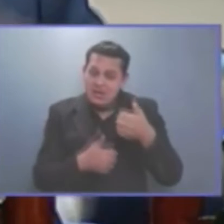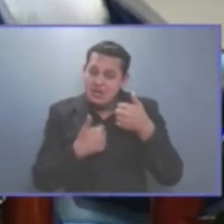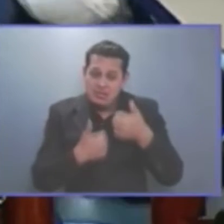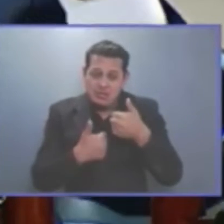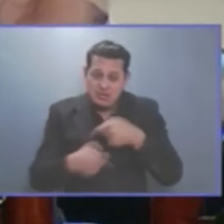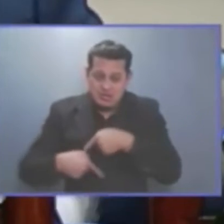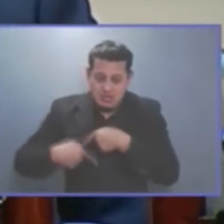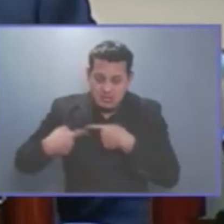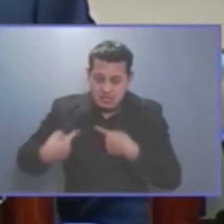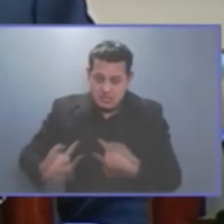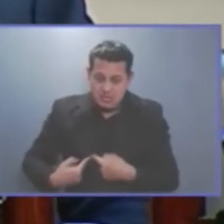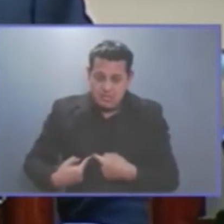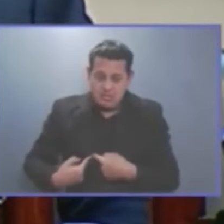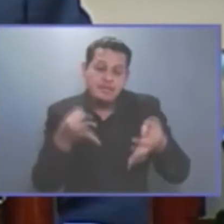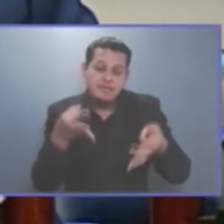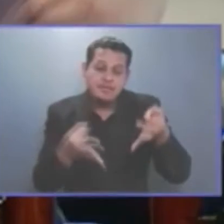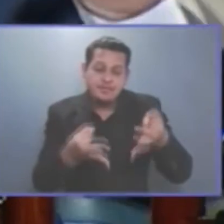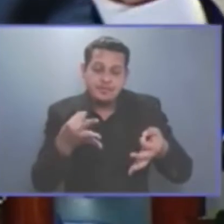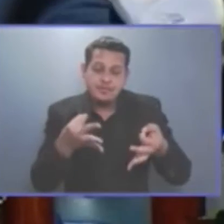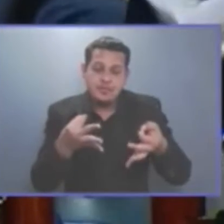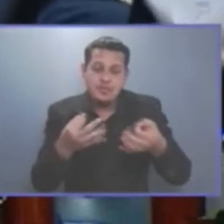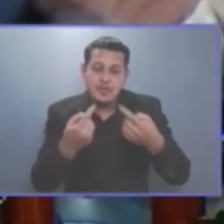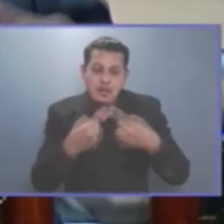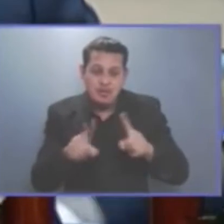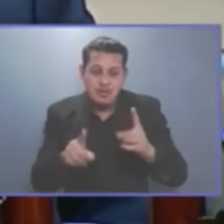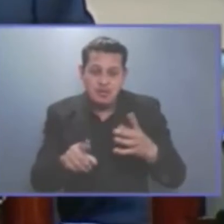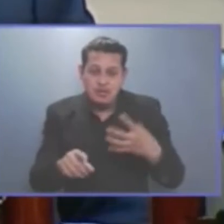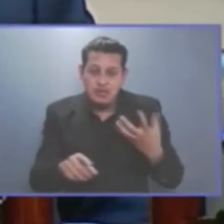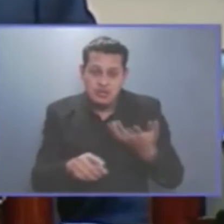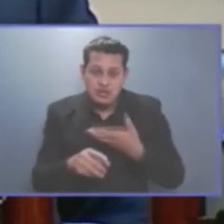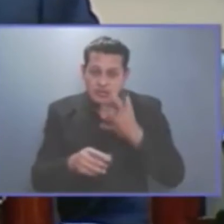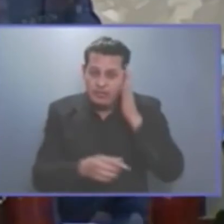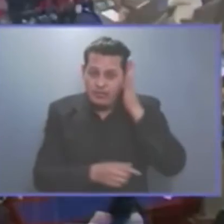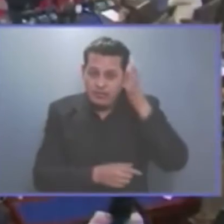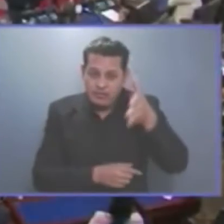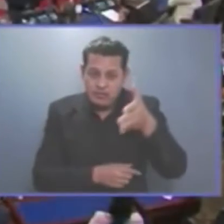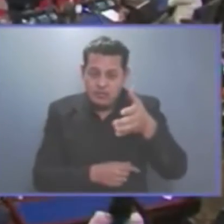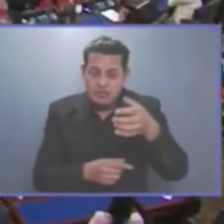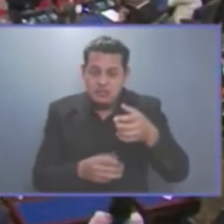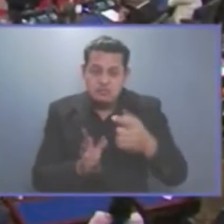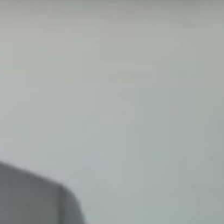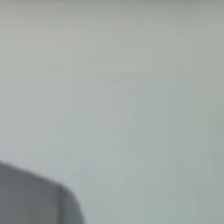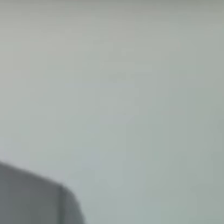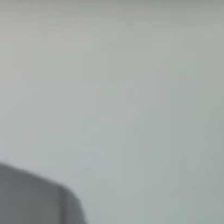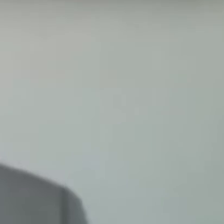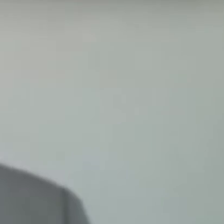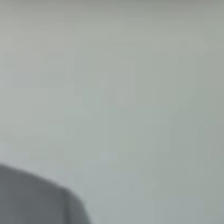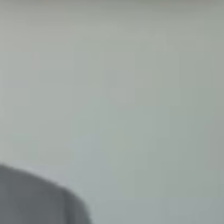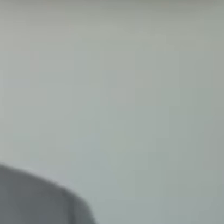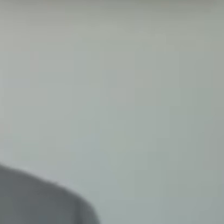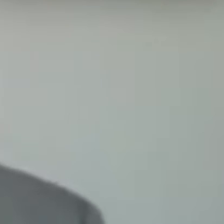y hay buenos diputados pero no estropeen su futuro por una orden